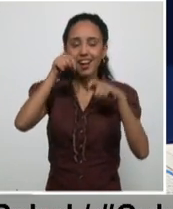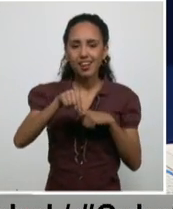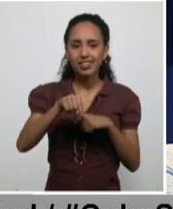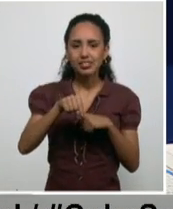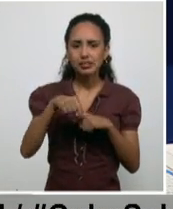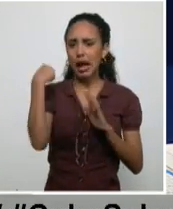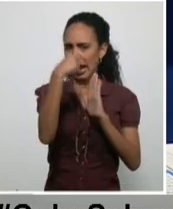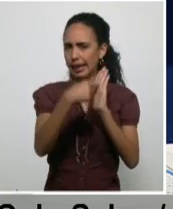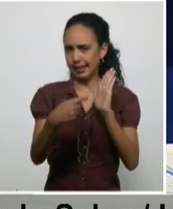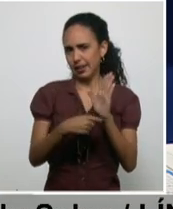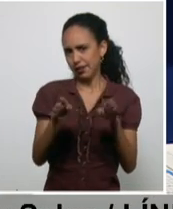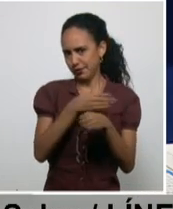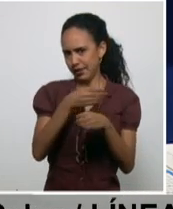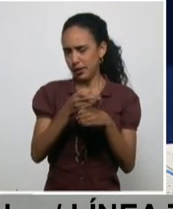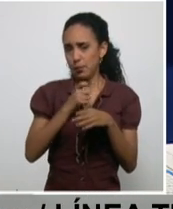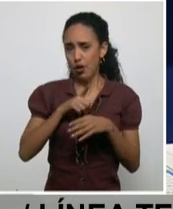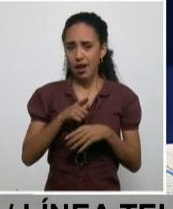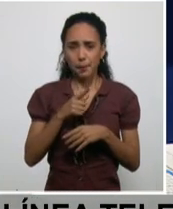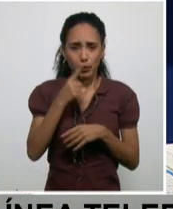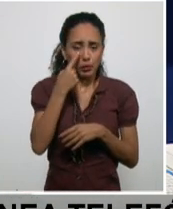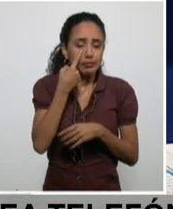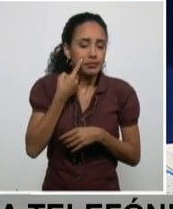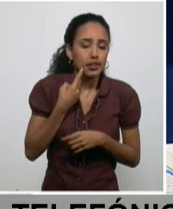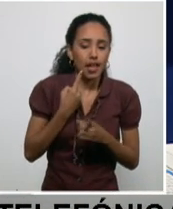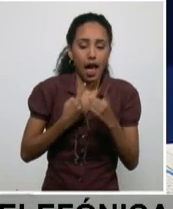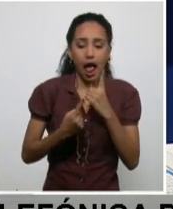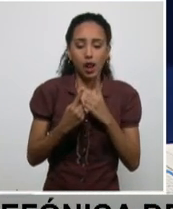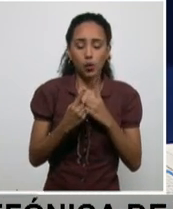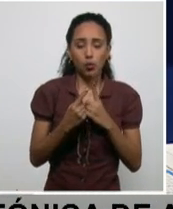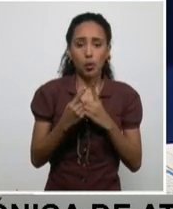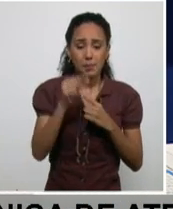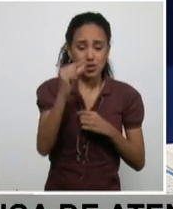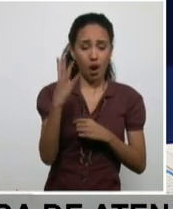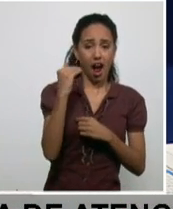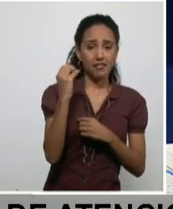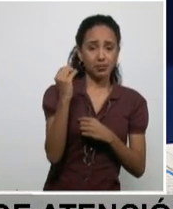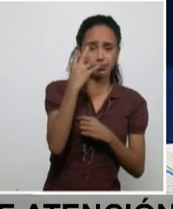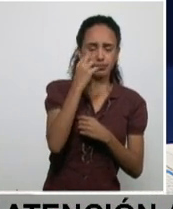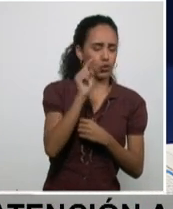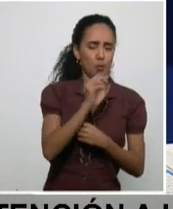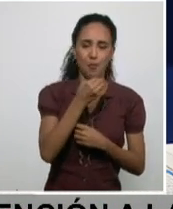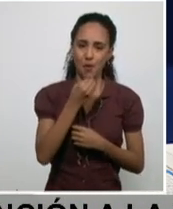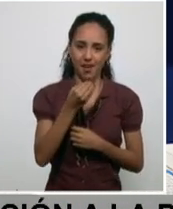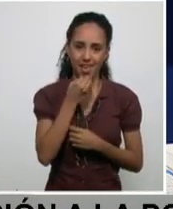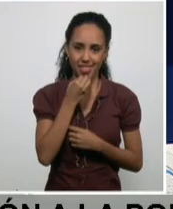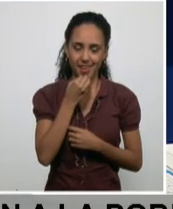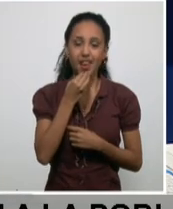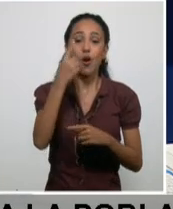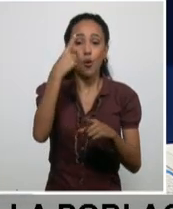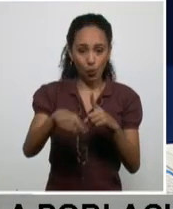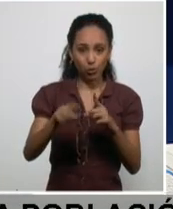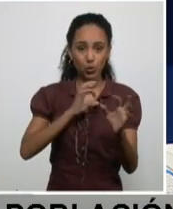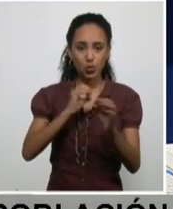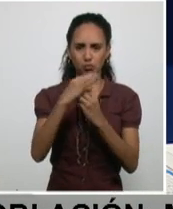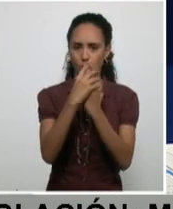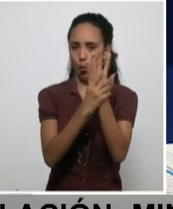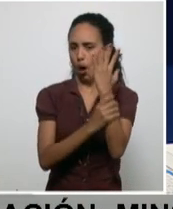características, de forma tal que las secreciones no entren. Están los guantes. Está el guante